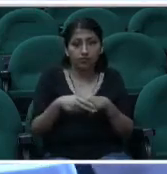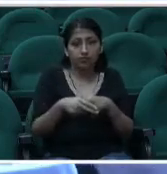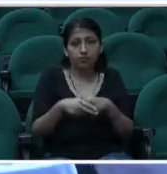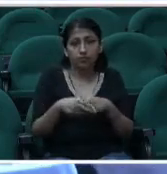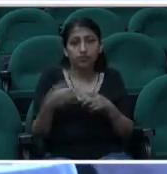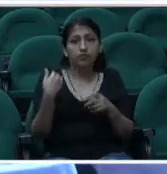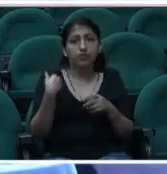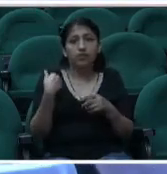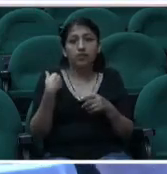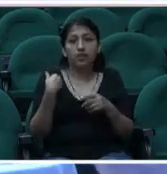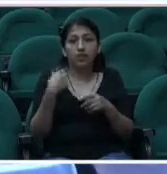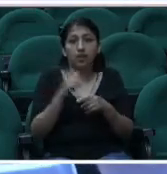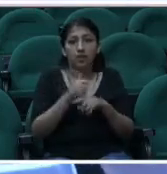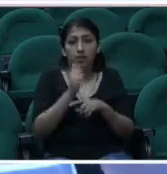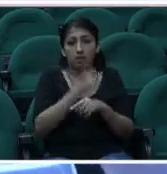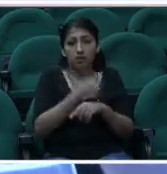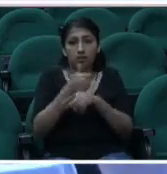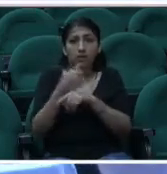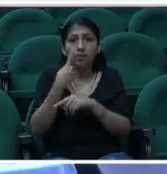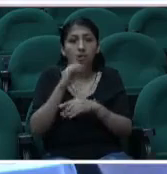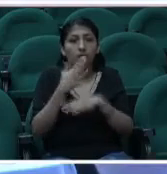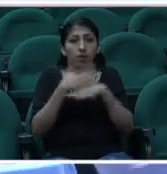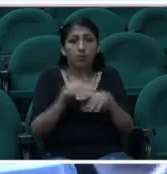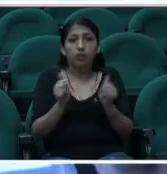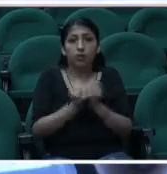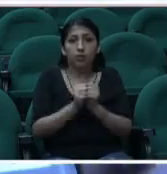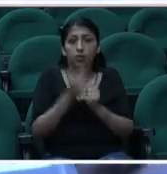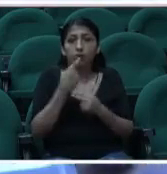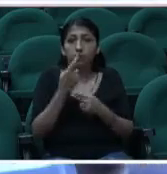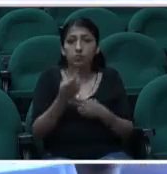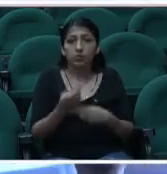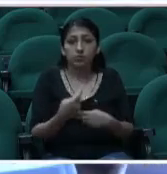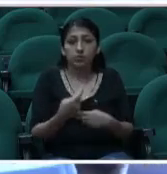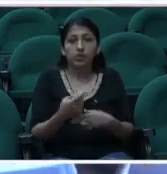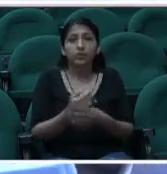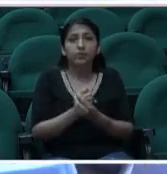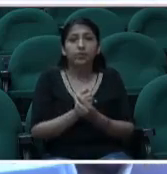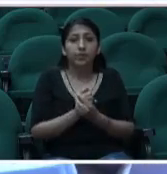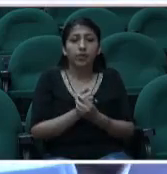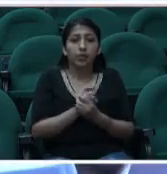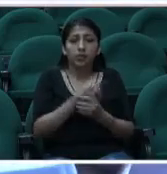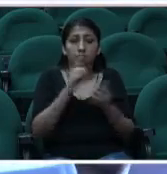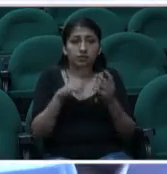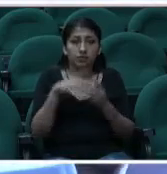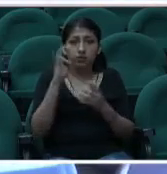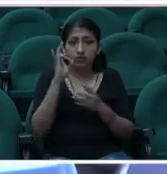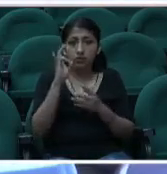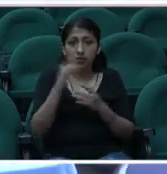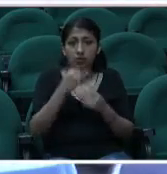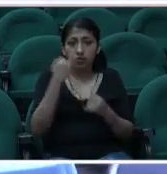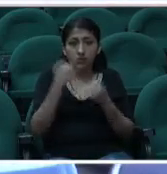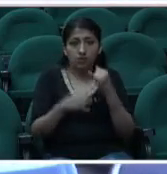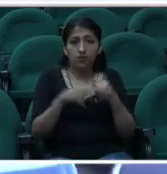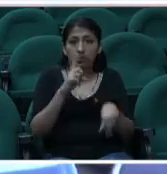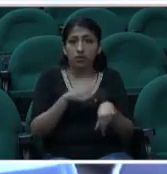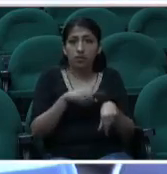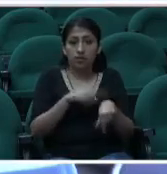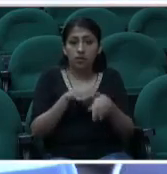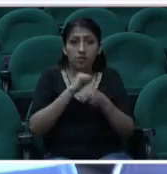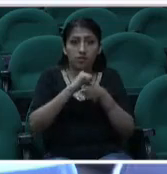que le restan al candidato para culminar con su intervención o respuesta punto 7 terminado el tiempo de